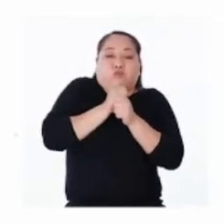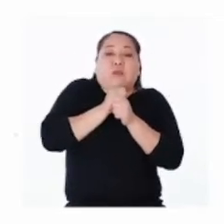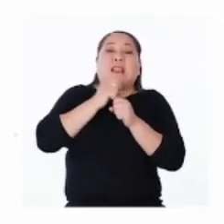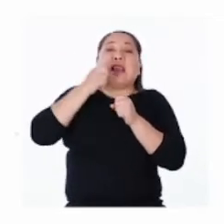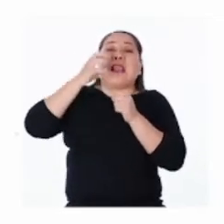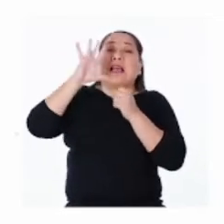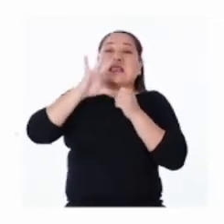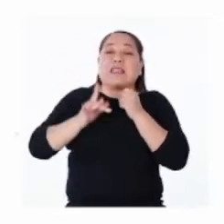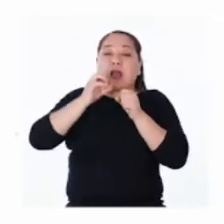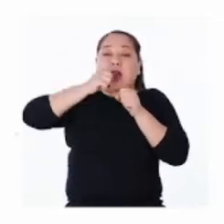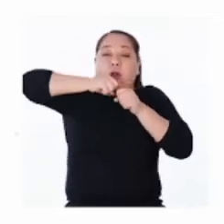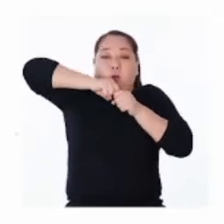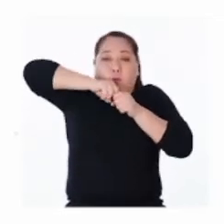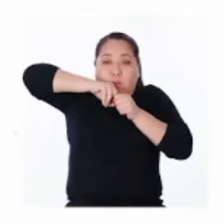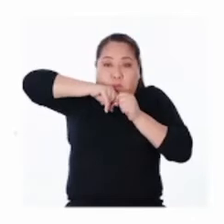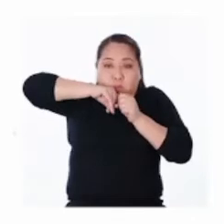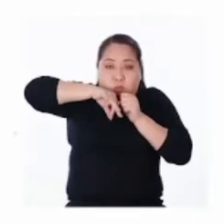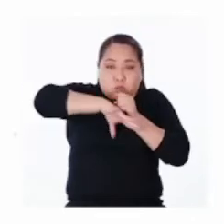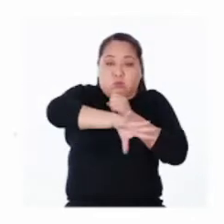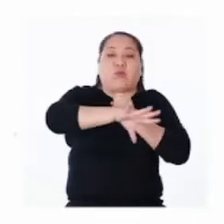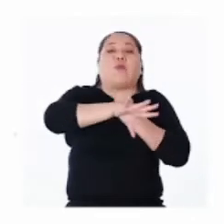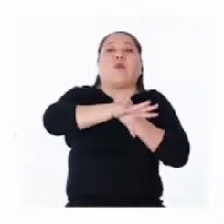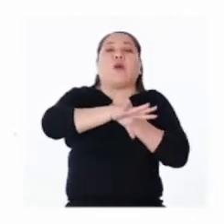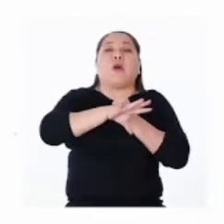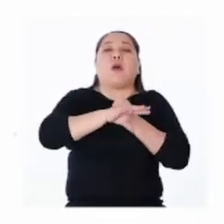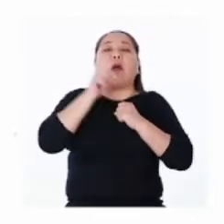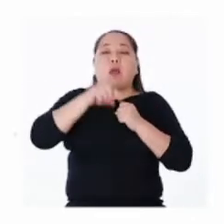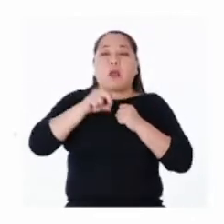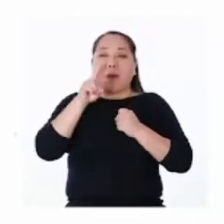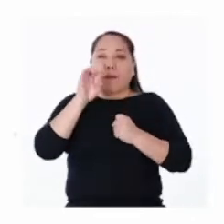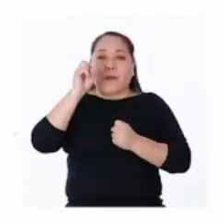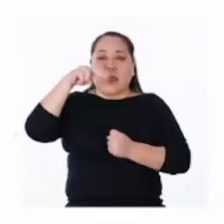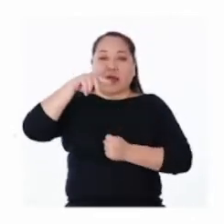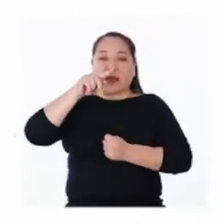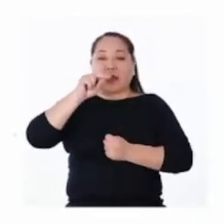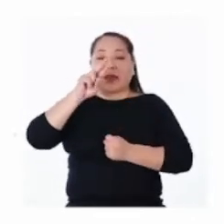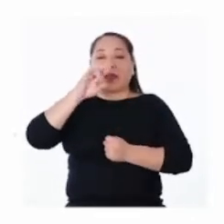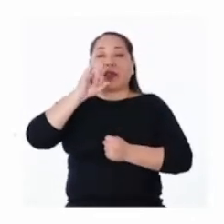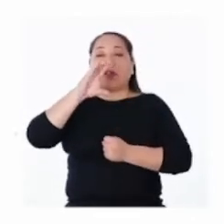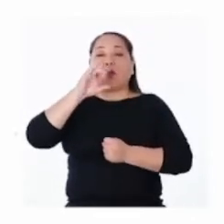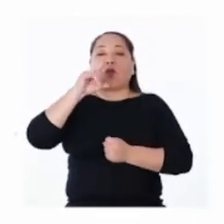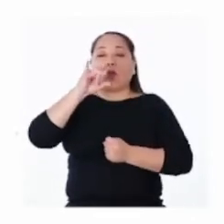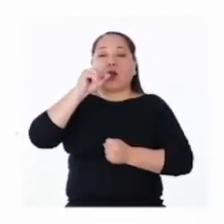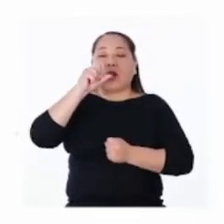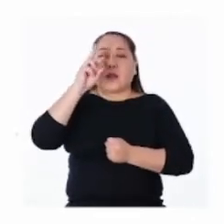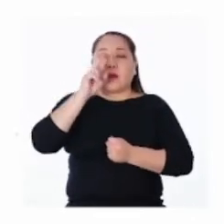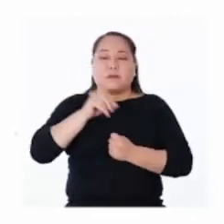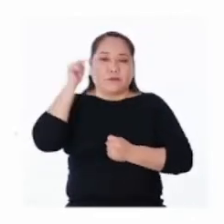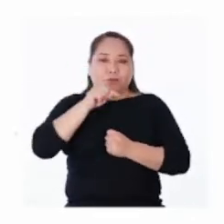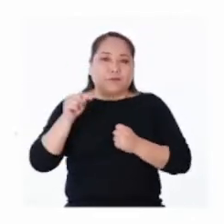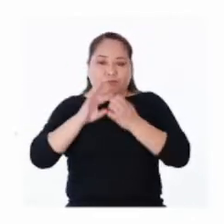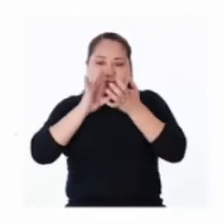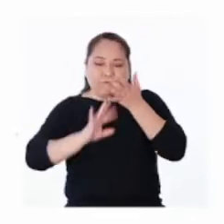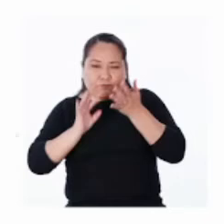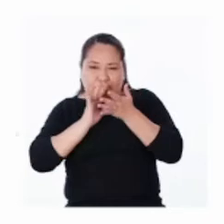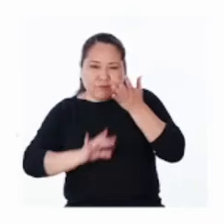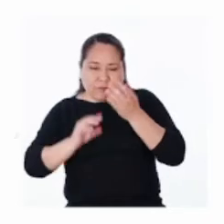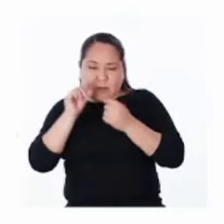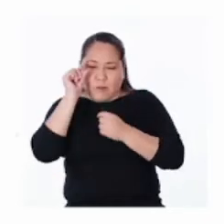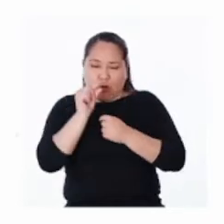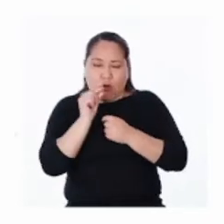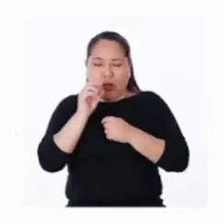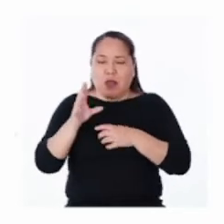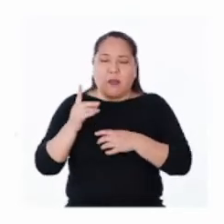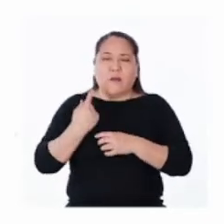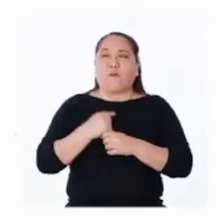la sangre es empujada a través de la válvula aurículo-ventricular hacia los ventrículos, donde la sangre se encuentra a baja